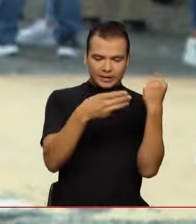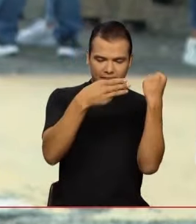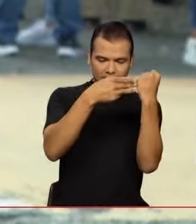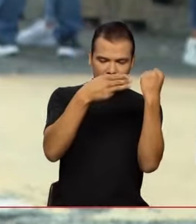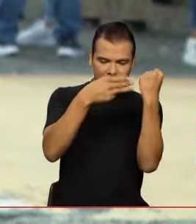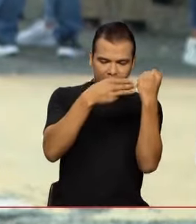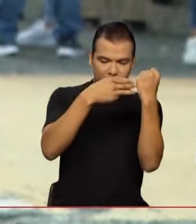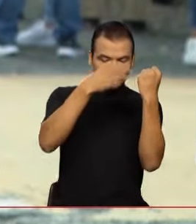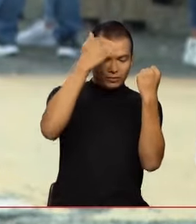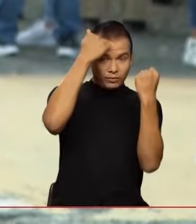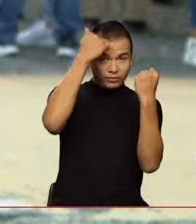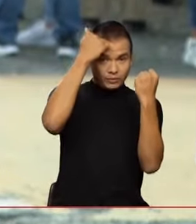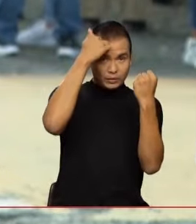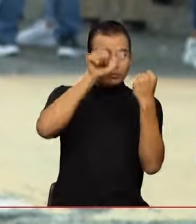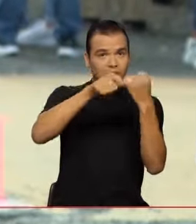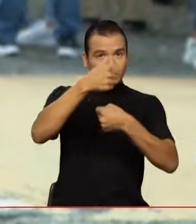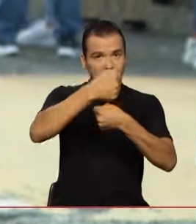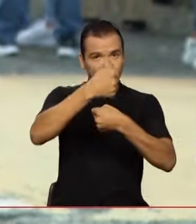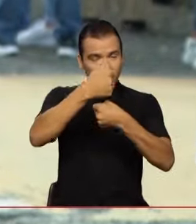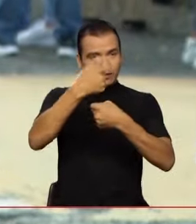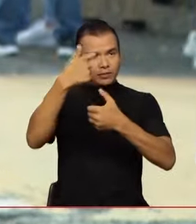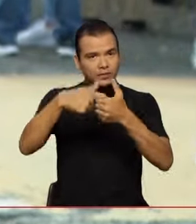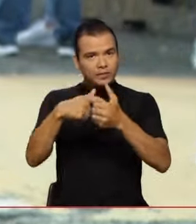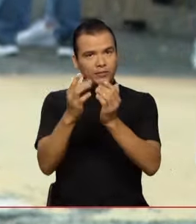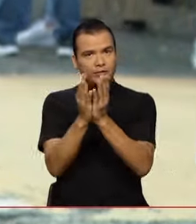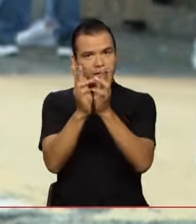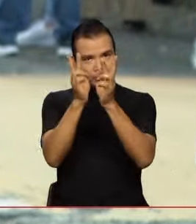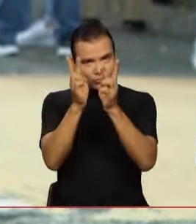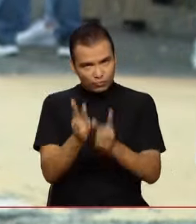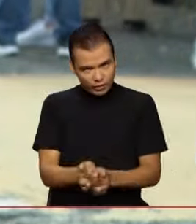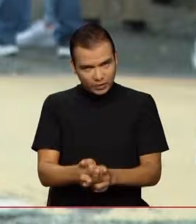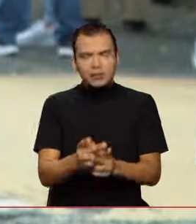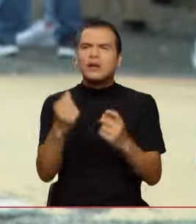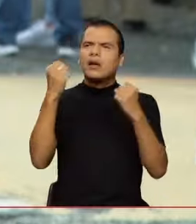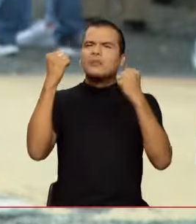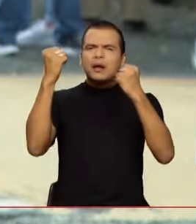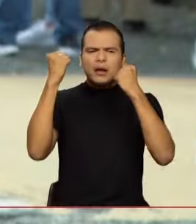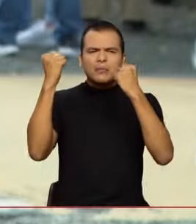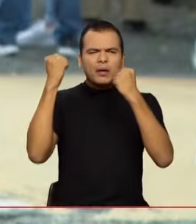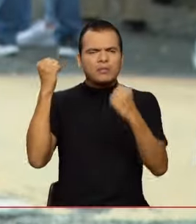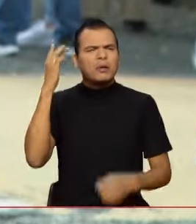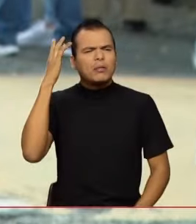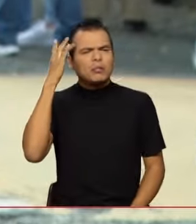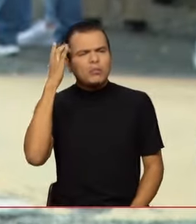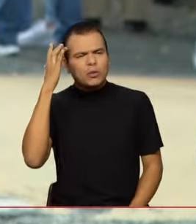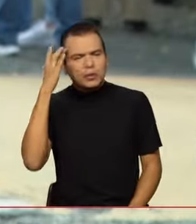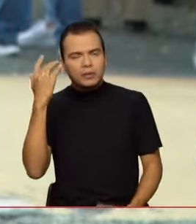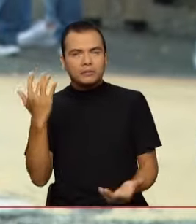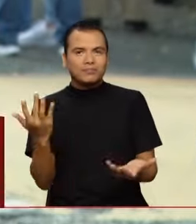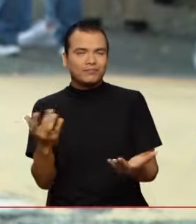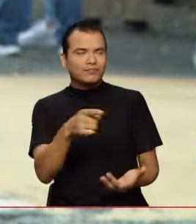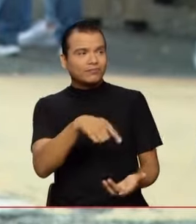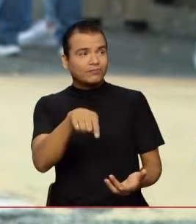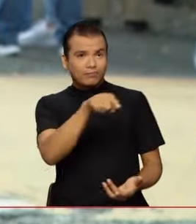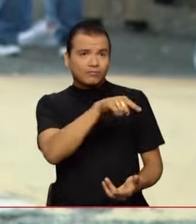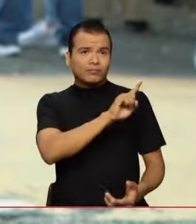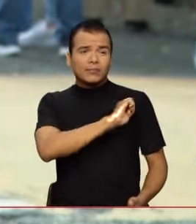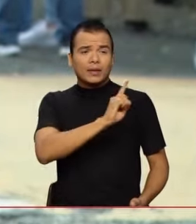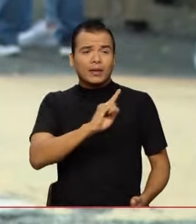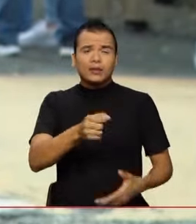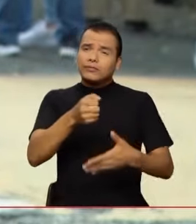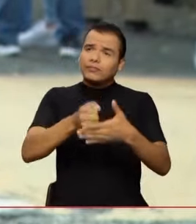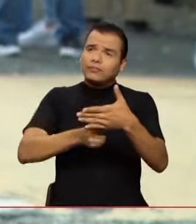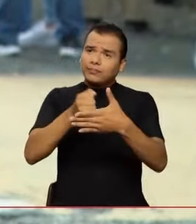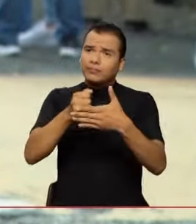aclarar. Ellos hace mucho tiempo, desde gobiernos anteriores, han venido reclamando presupuesto, calidad de educación,